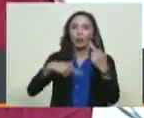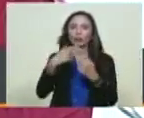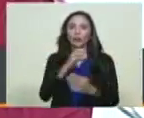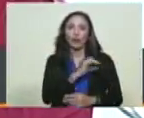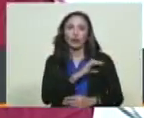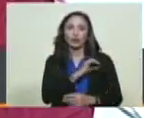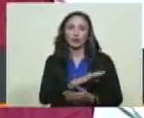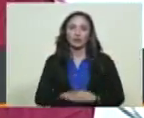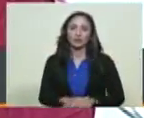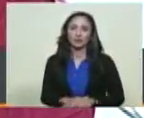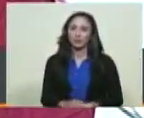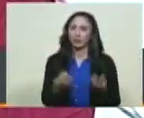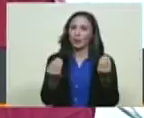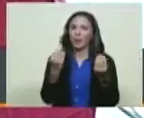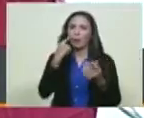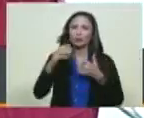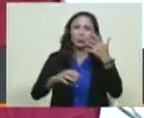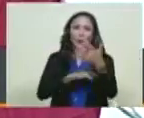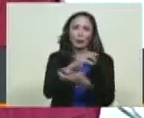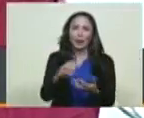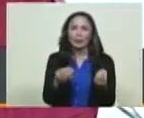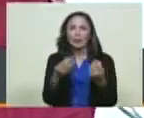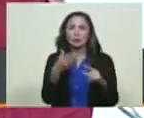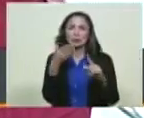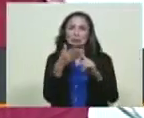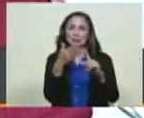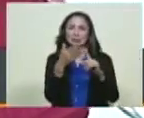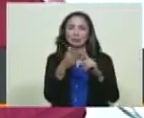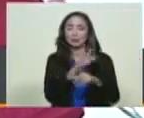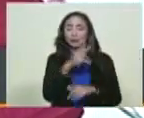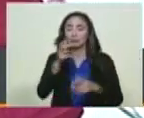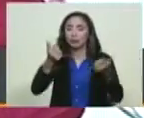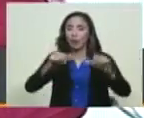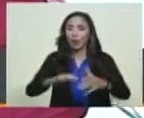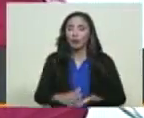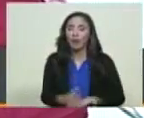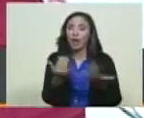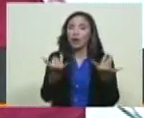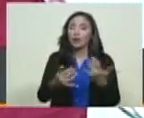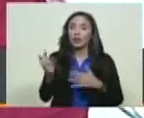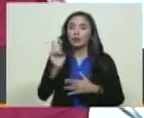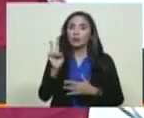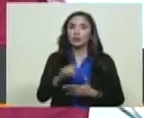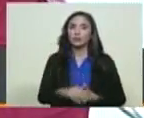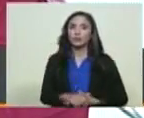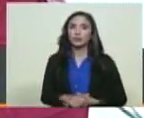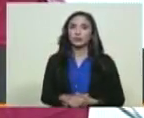cuántas cosas le hicieron al andén el pueblo de venezuela